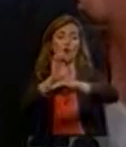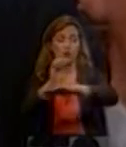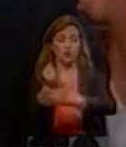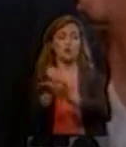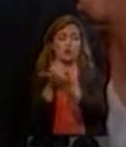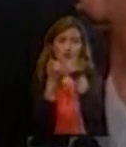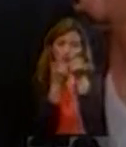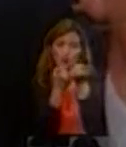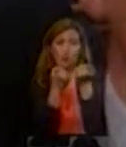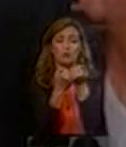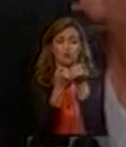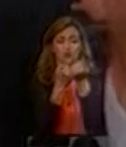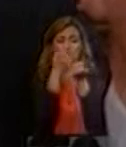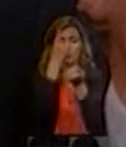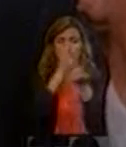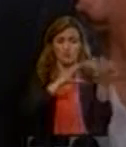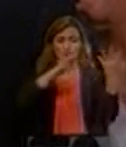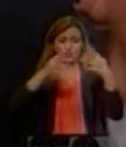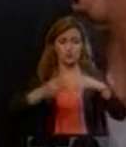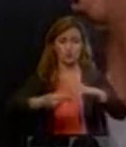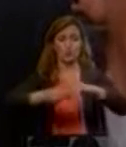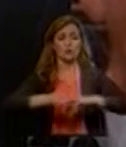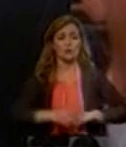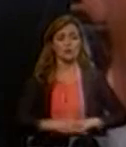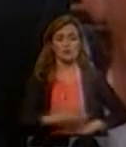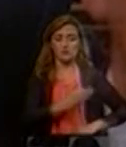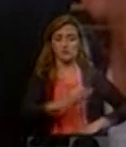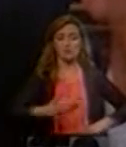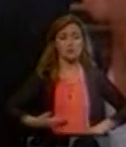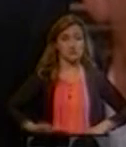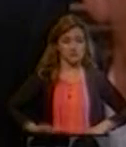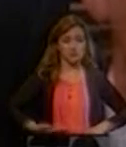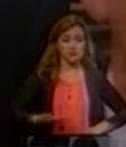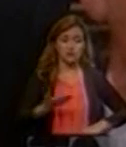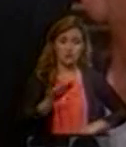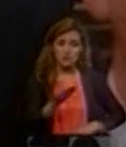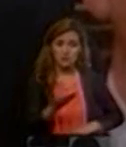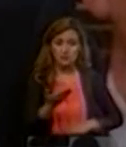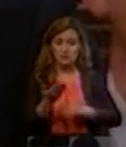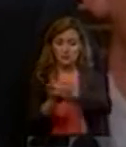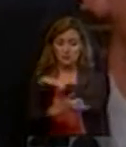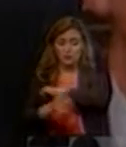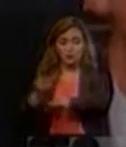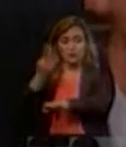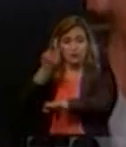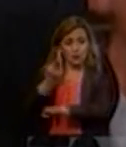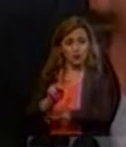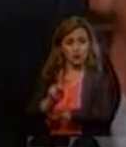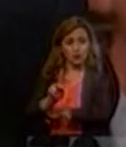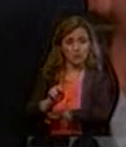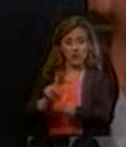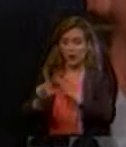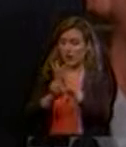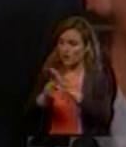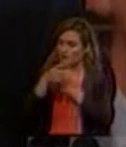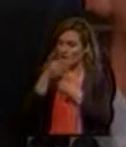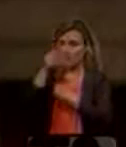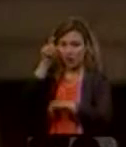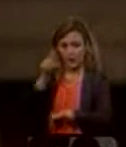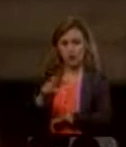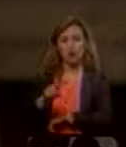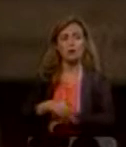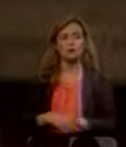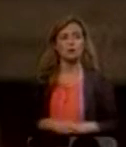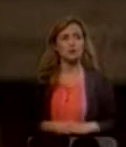llevar este asunto a una resolución. Señor presidente, esto demuestra que en el Reino Unido nadie está por encima de la ley.